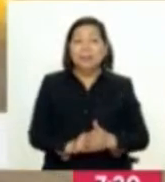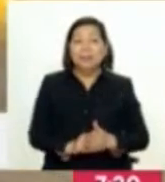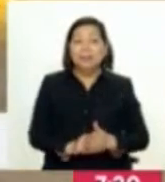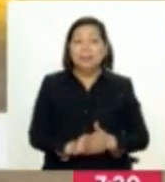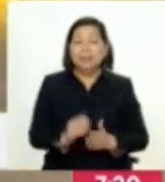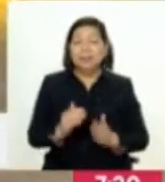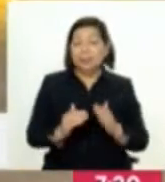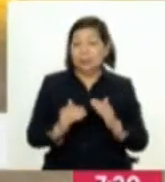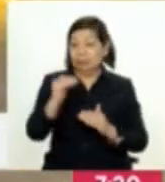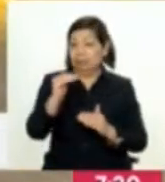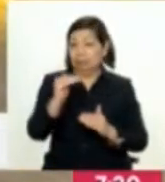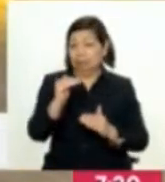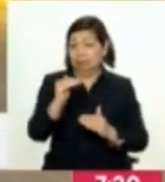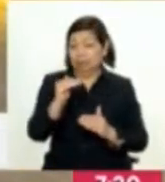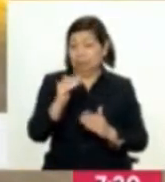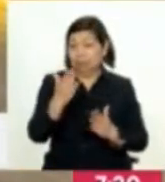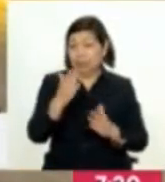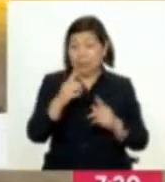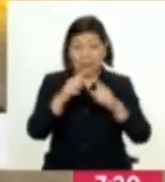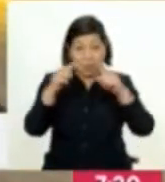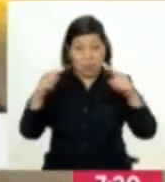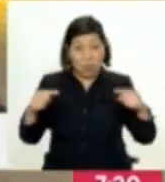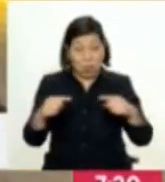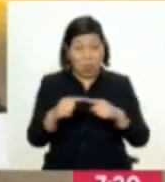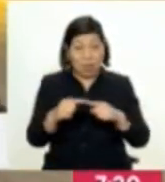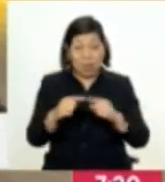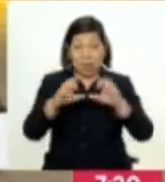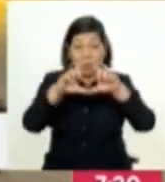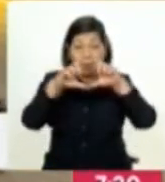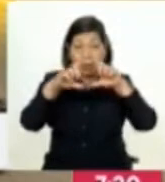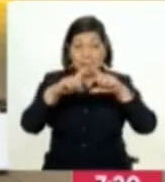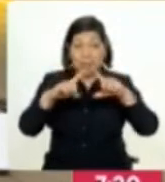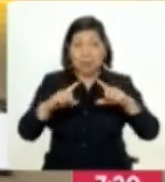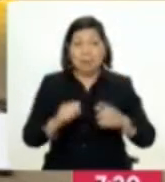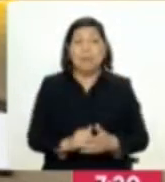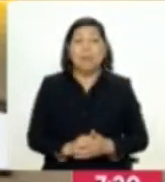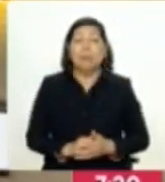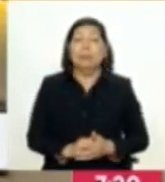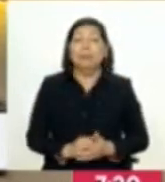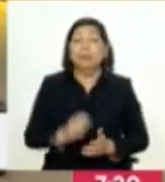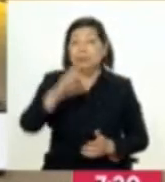en la parte superior, digamos, ¿no? O sea, en el organigrama.